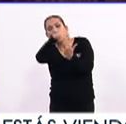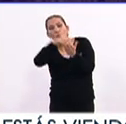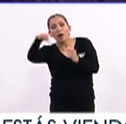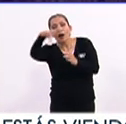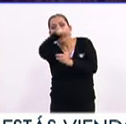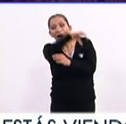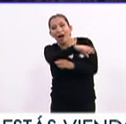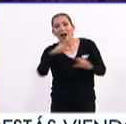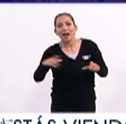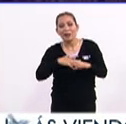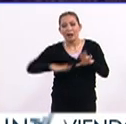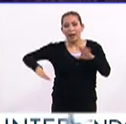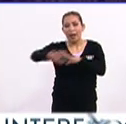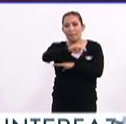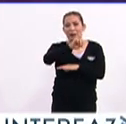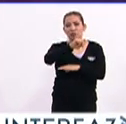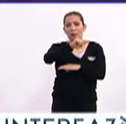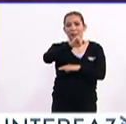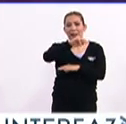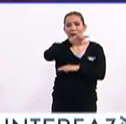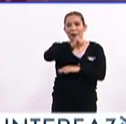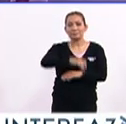del complejo arqueológico de Mesoamérica.